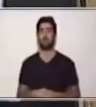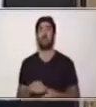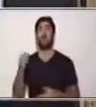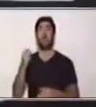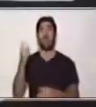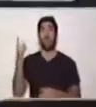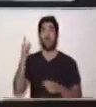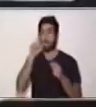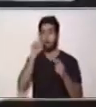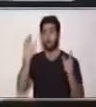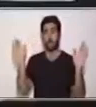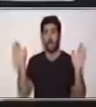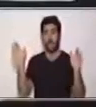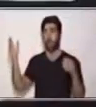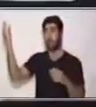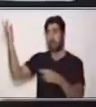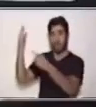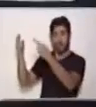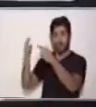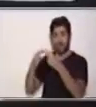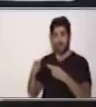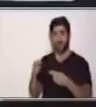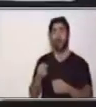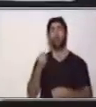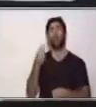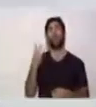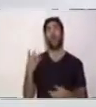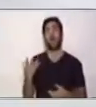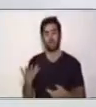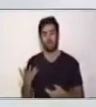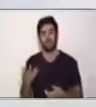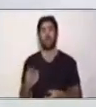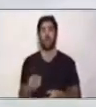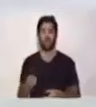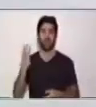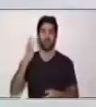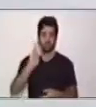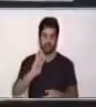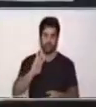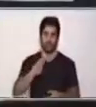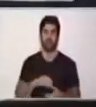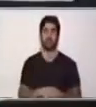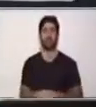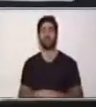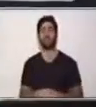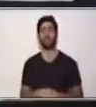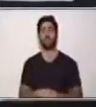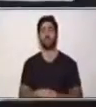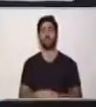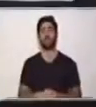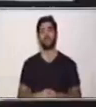pregunta. ¿Ya? Llegaron en este caso 3.